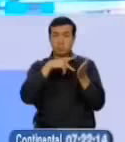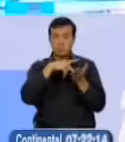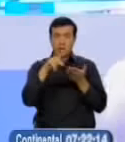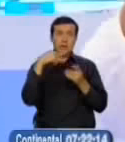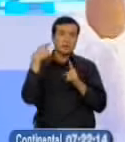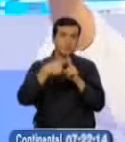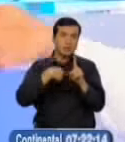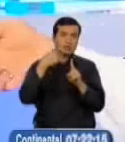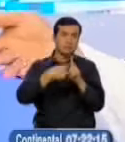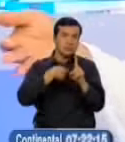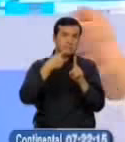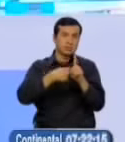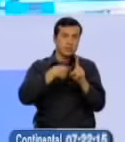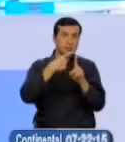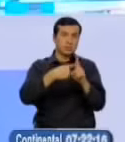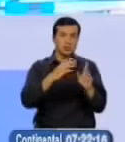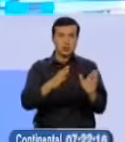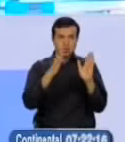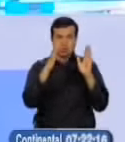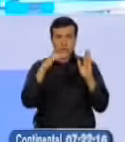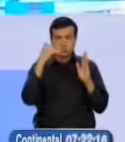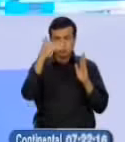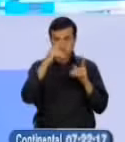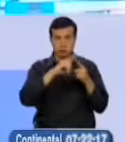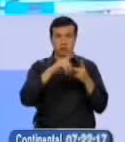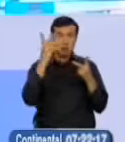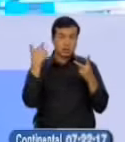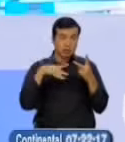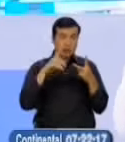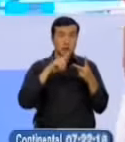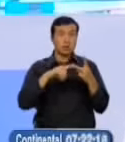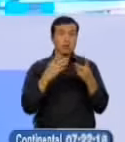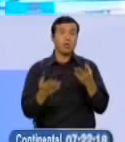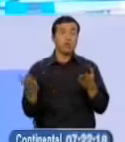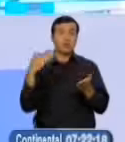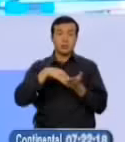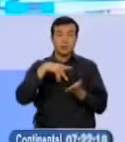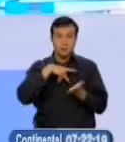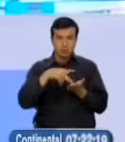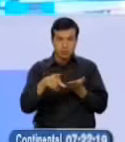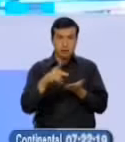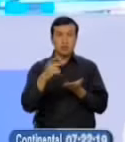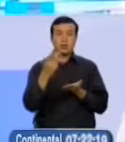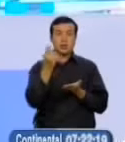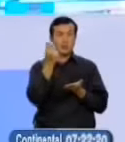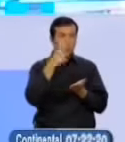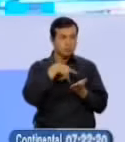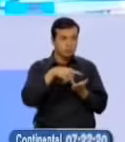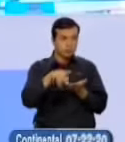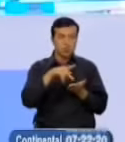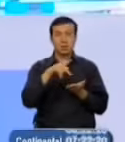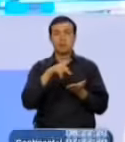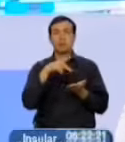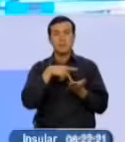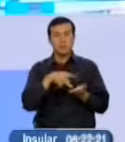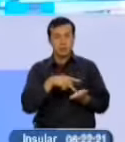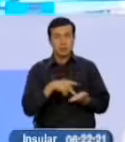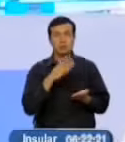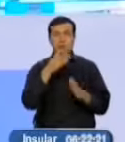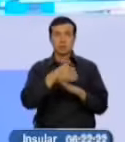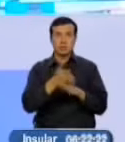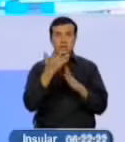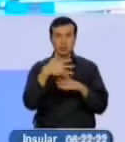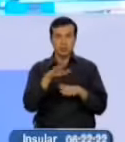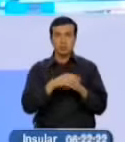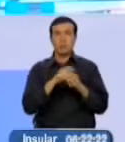mensualmente una atención para tener una contingencia futura, luego cuando uno se atiende tienes que volver a pagar un costo, un deducible, un copago, y luego pues